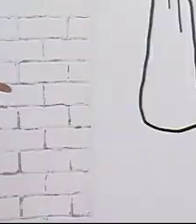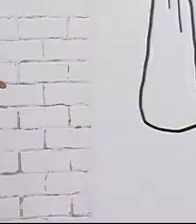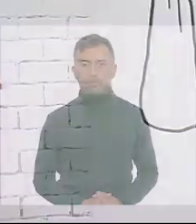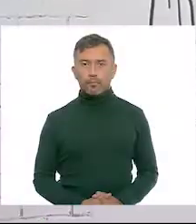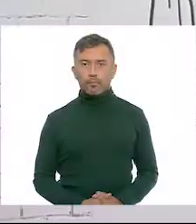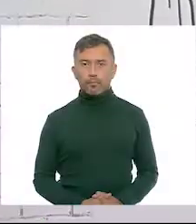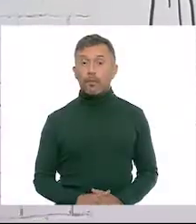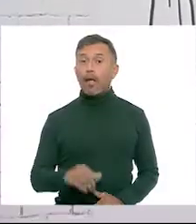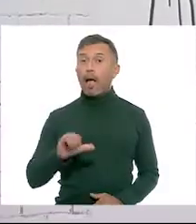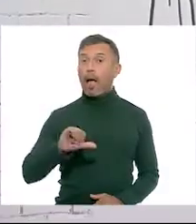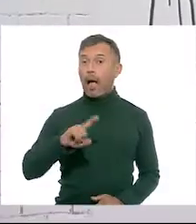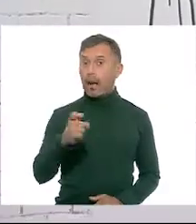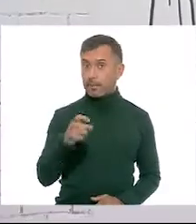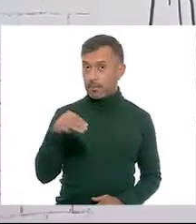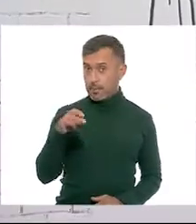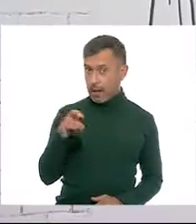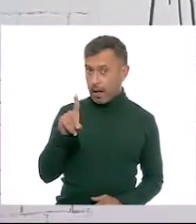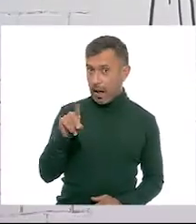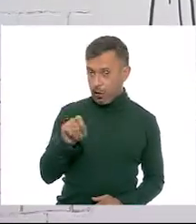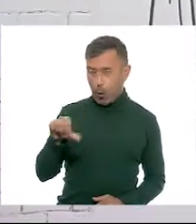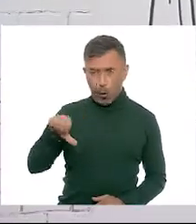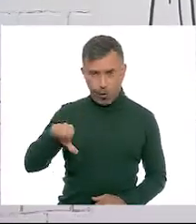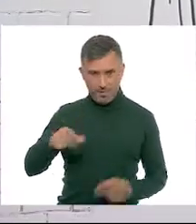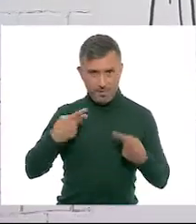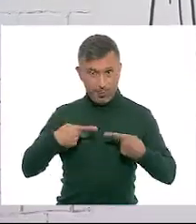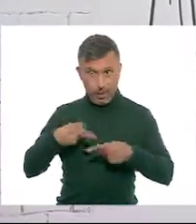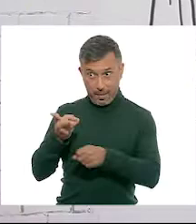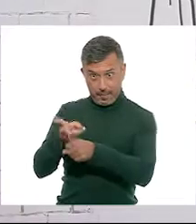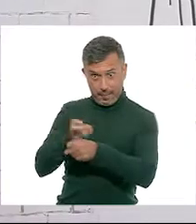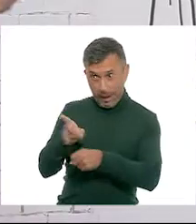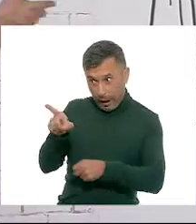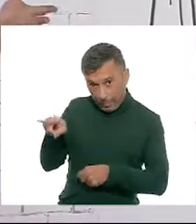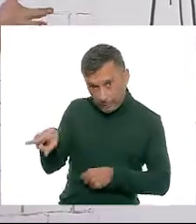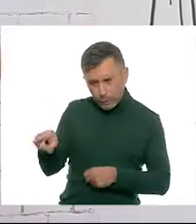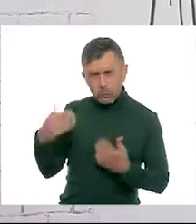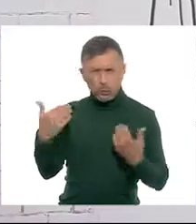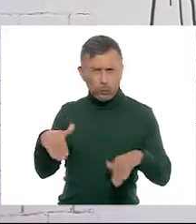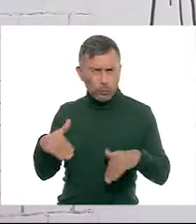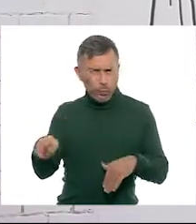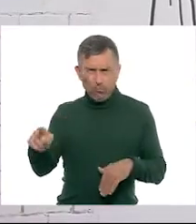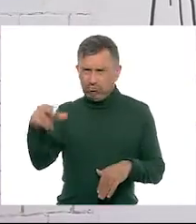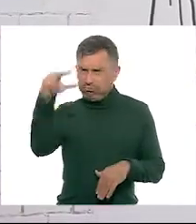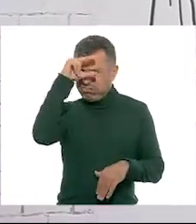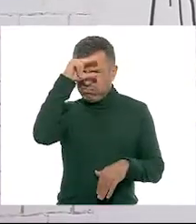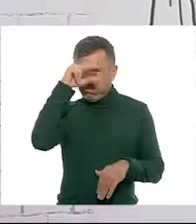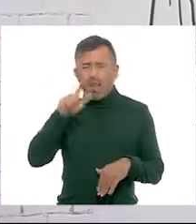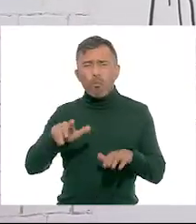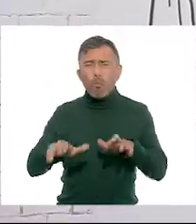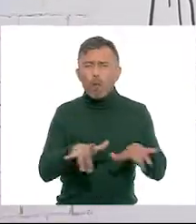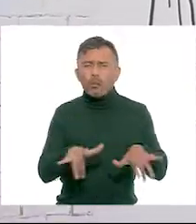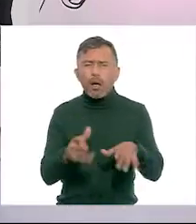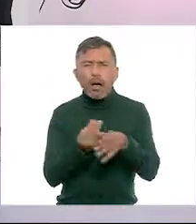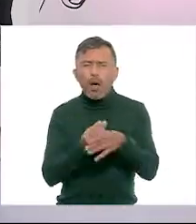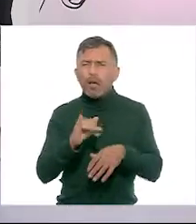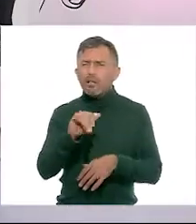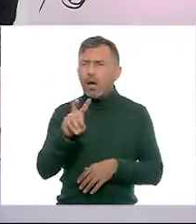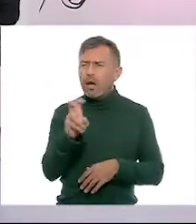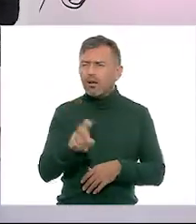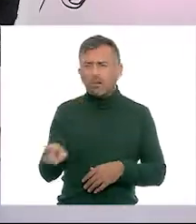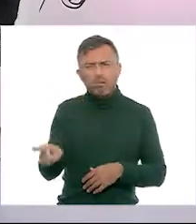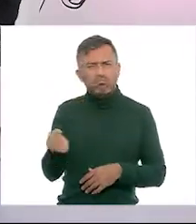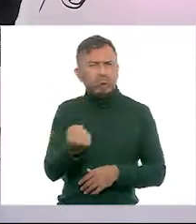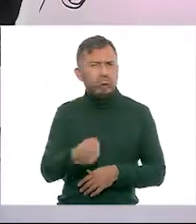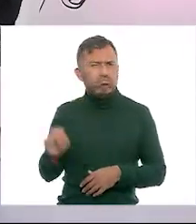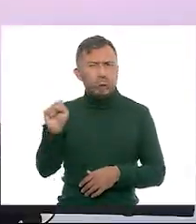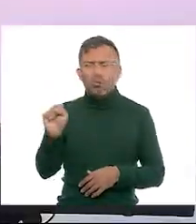Alex Mercado, nuestro invitado de hoy, es un genio en un estilo de música que es el jazz. Y yo te pregunto, Alex, ¿qué es